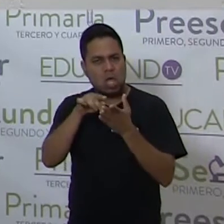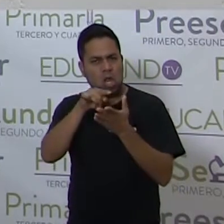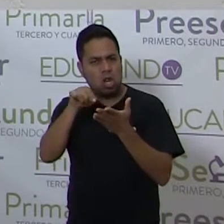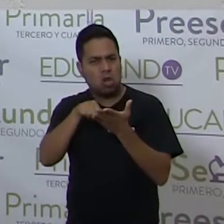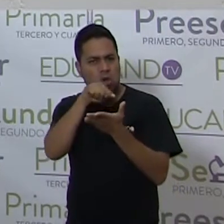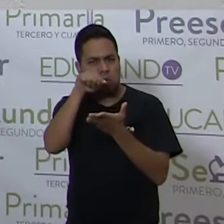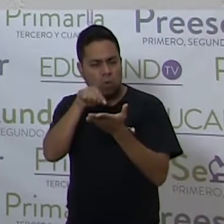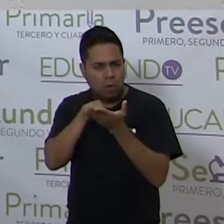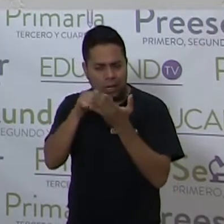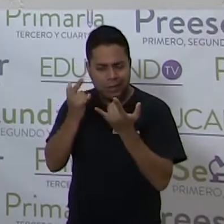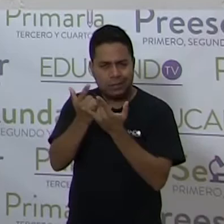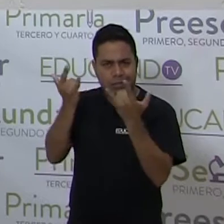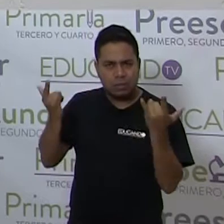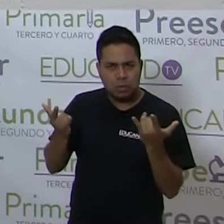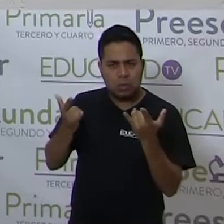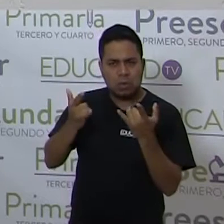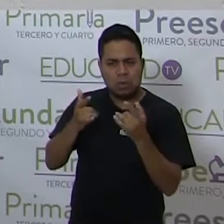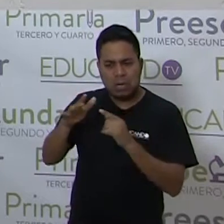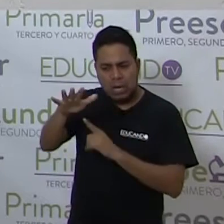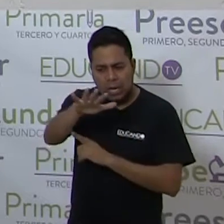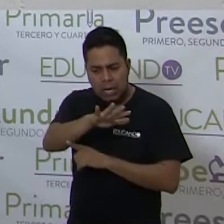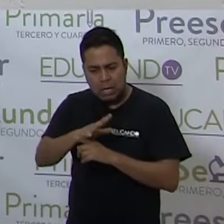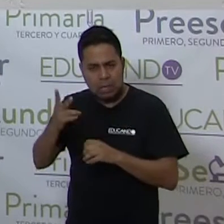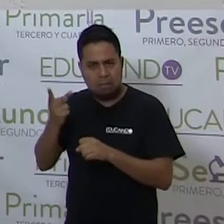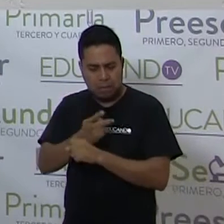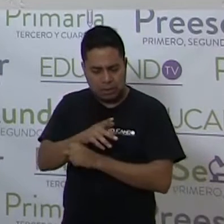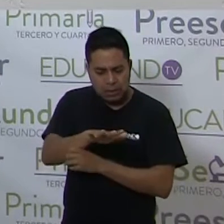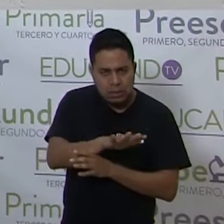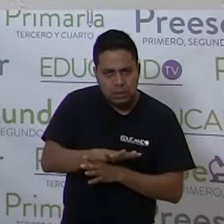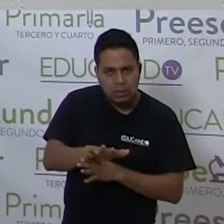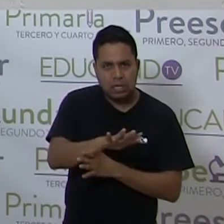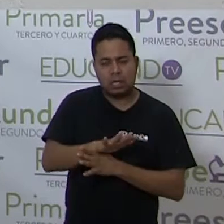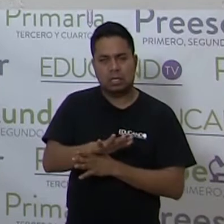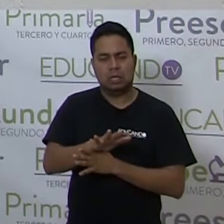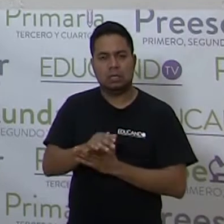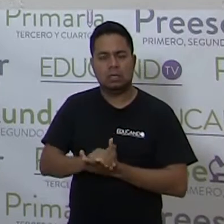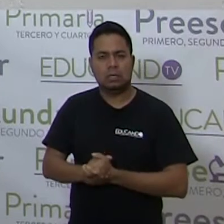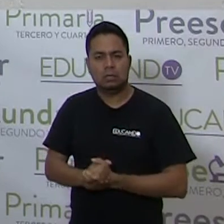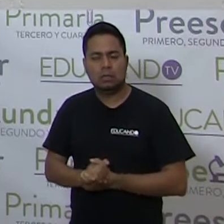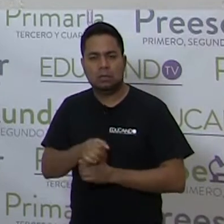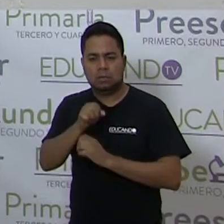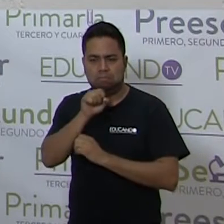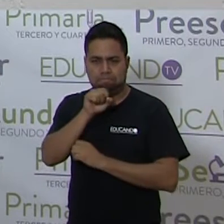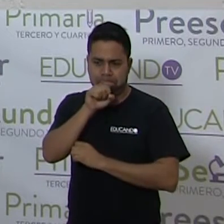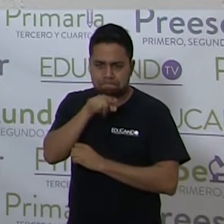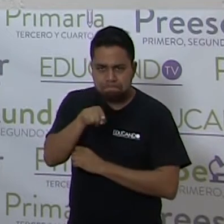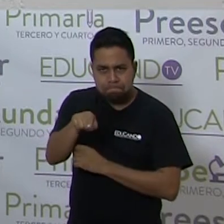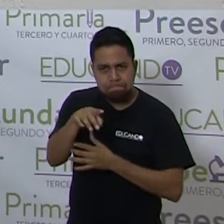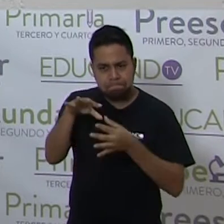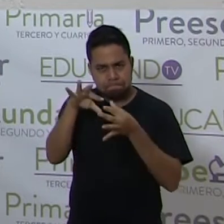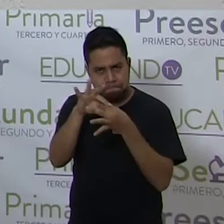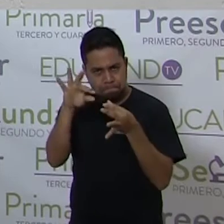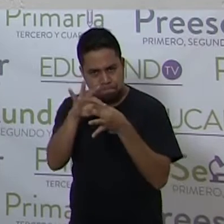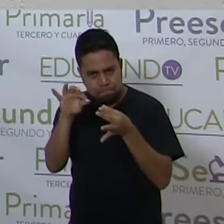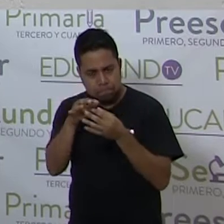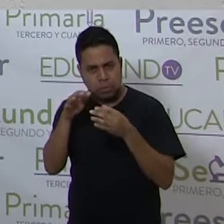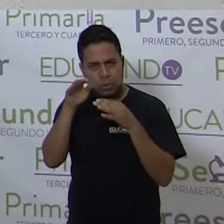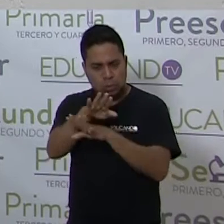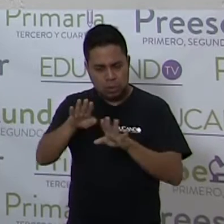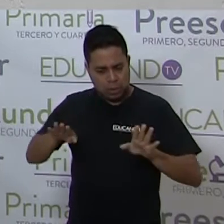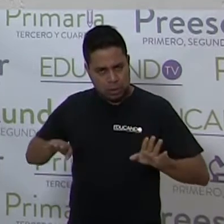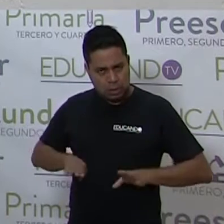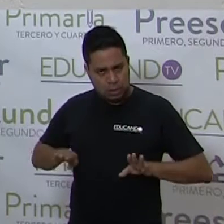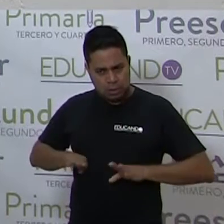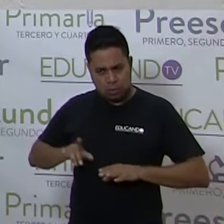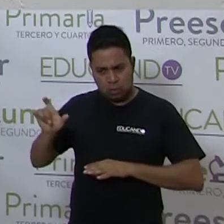desarrolla la historia, o sea, en qué contexto local. También nos cuentan las características de